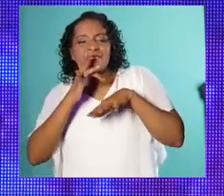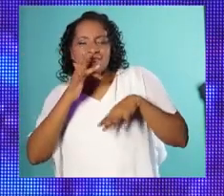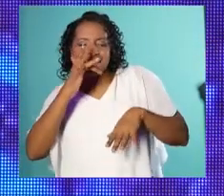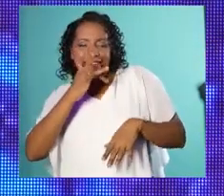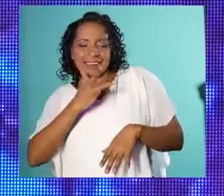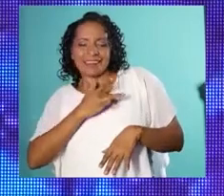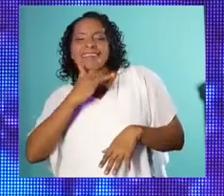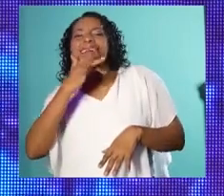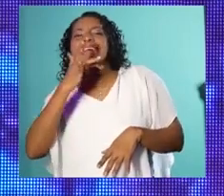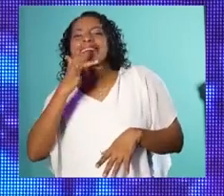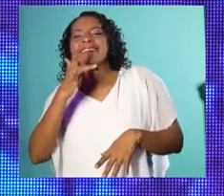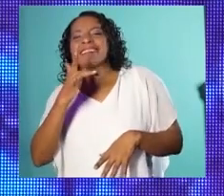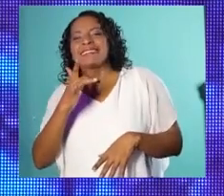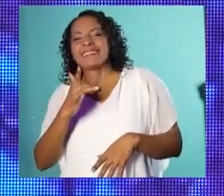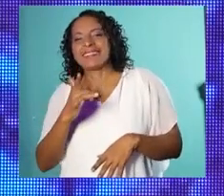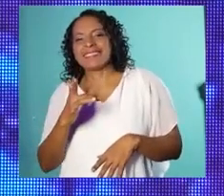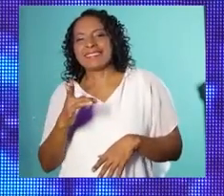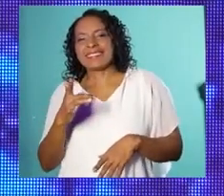sembrar un poquito de esperanza.